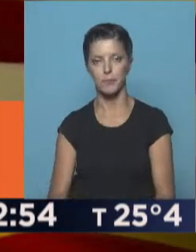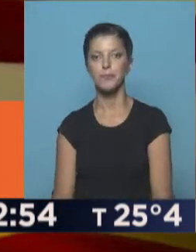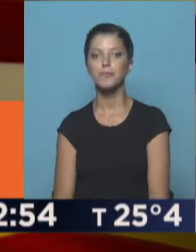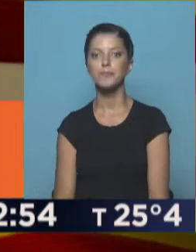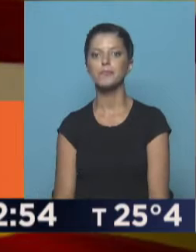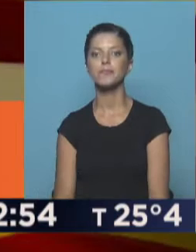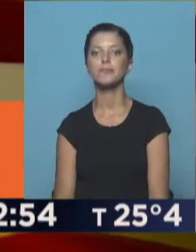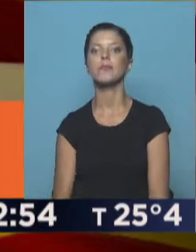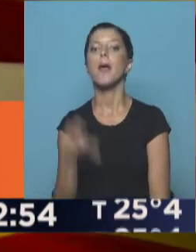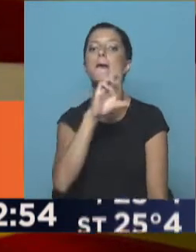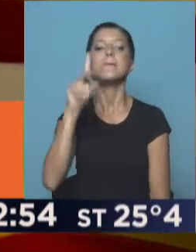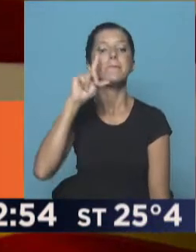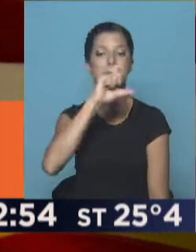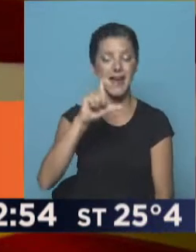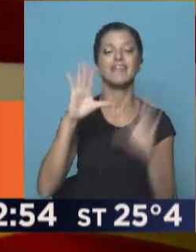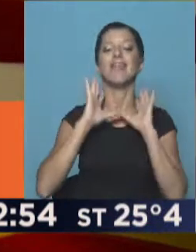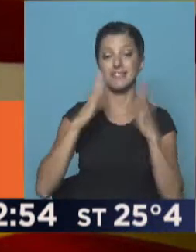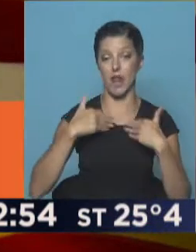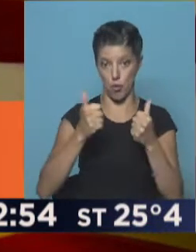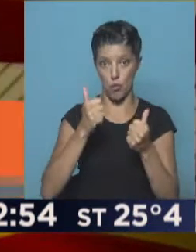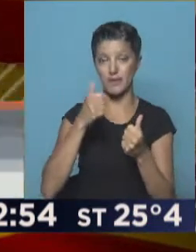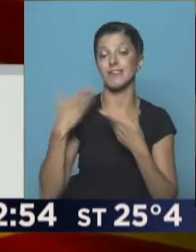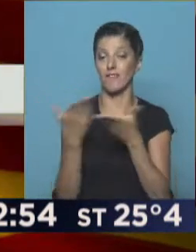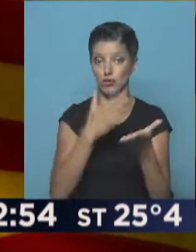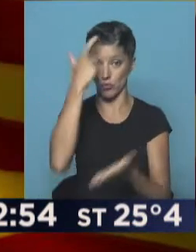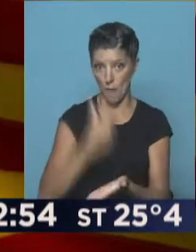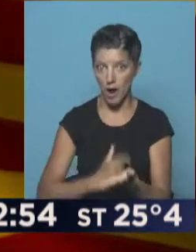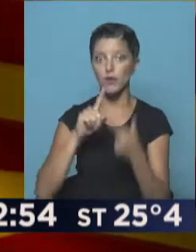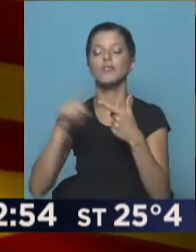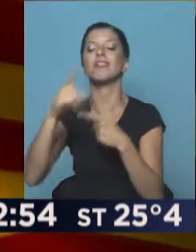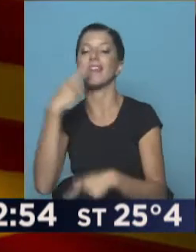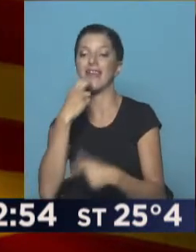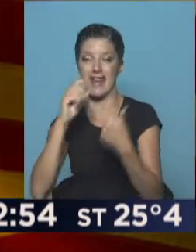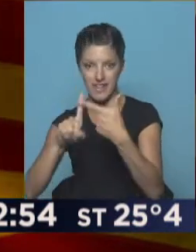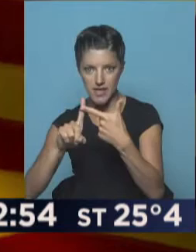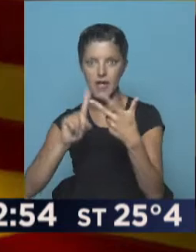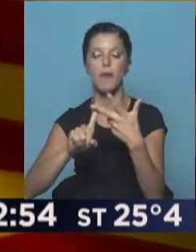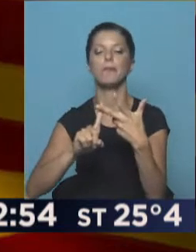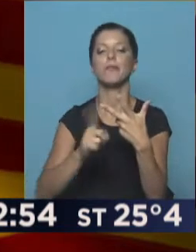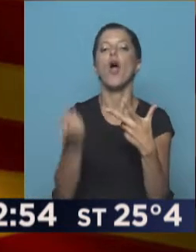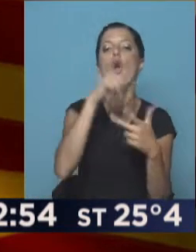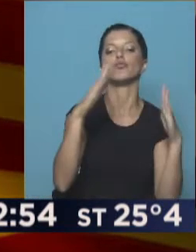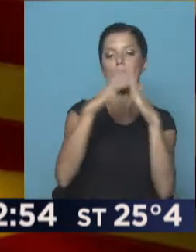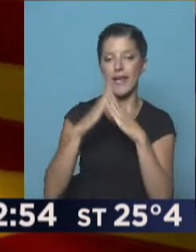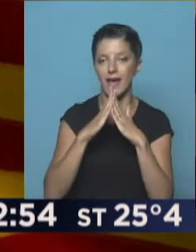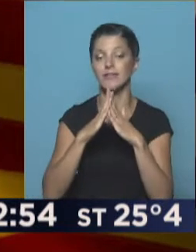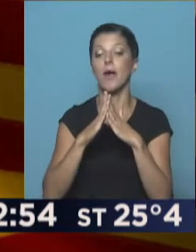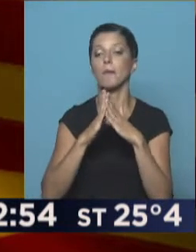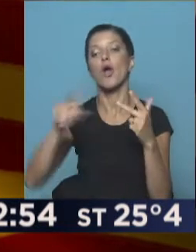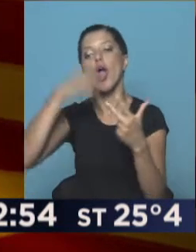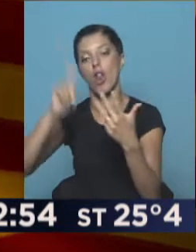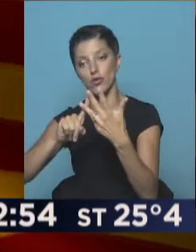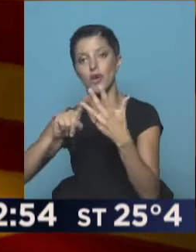Tom Price, secretario de Salud y Servicios Humanos, Rick Perry, secretario de Energía, Ben Carson, Vivienda y Desarrollo Urbano, Betsy